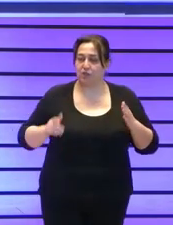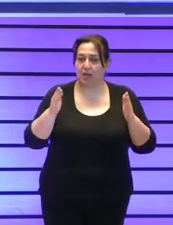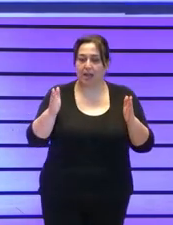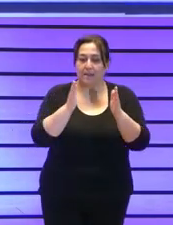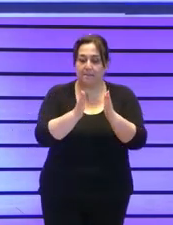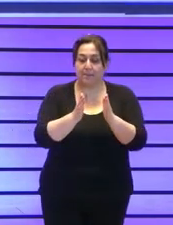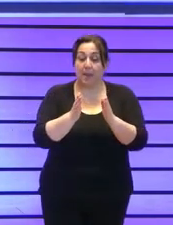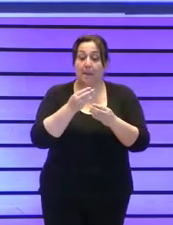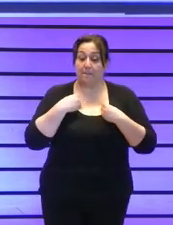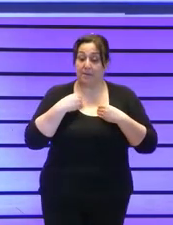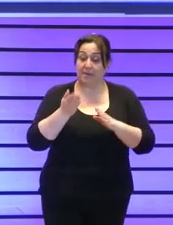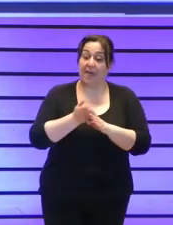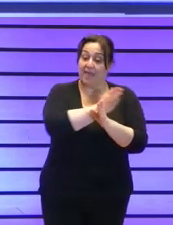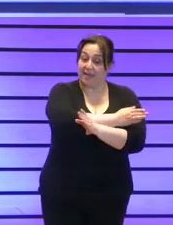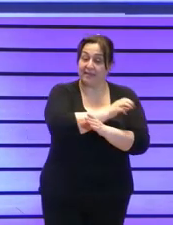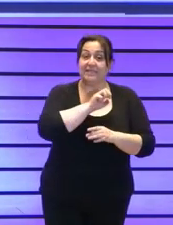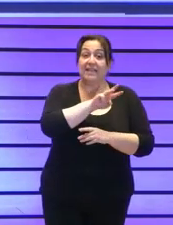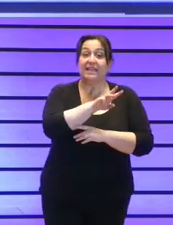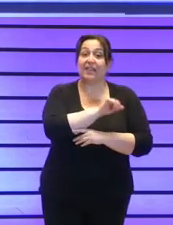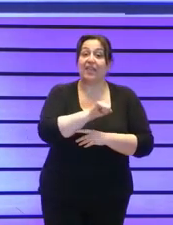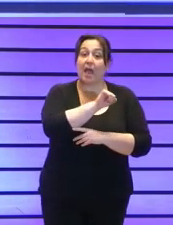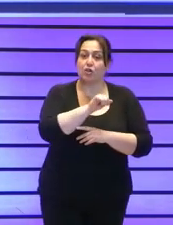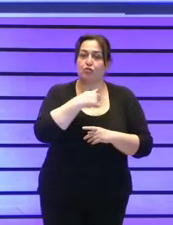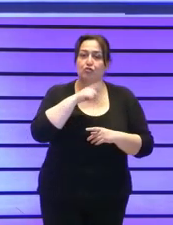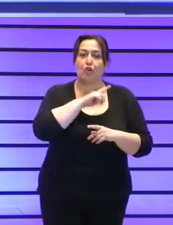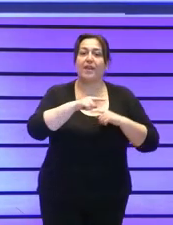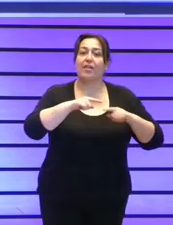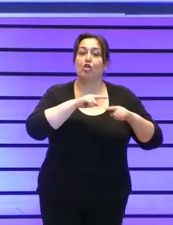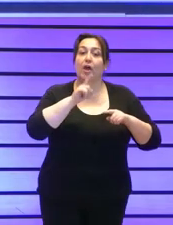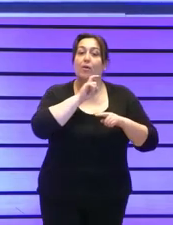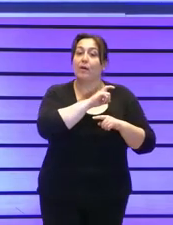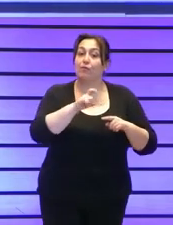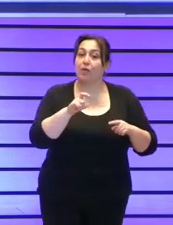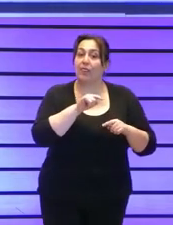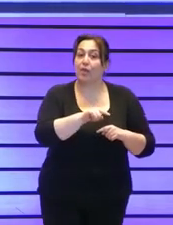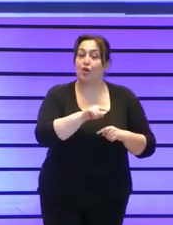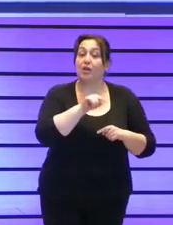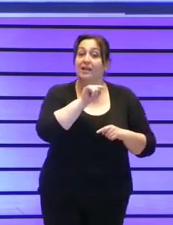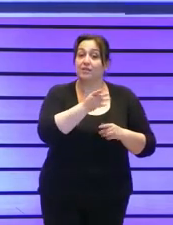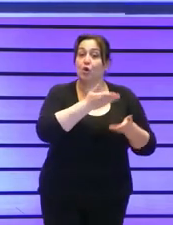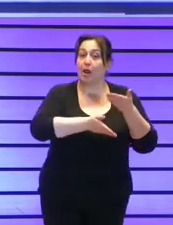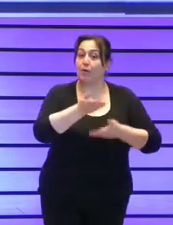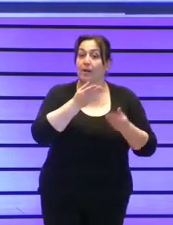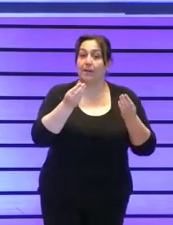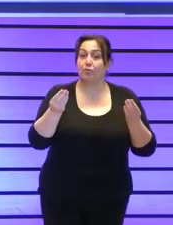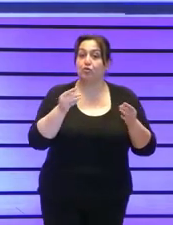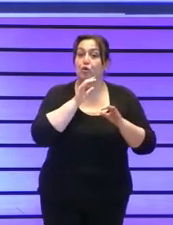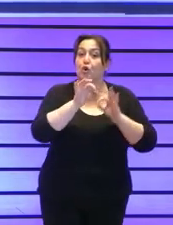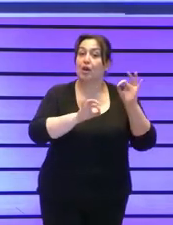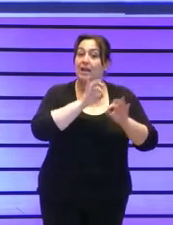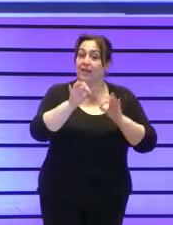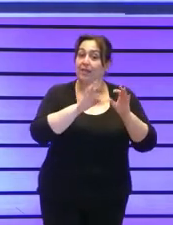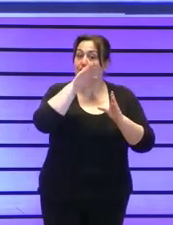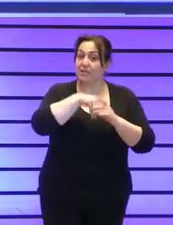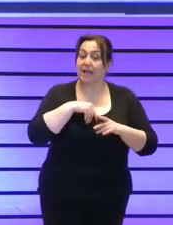anterior fui 13 años directora de una fundación que colaboraba mucho con organizaciones de plena en